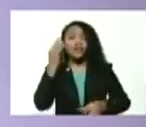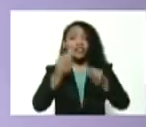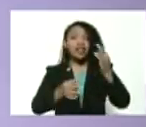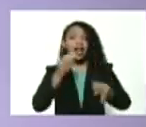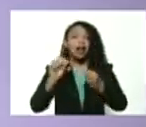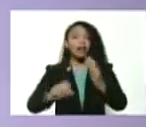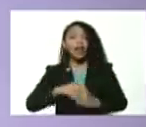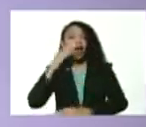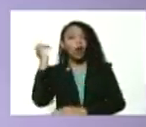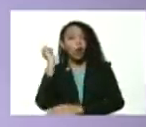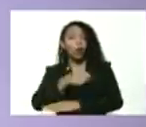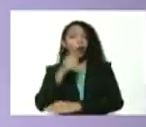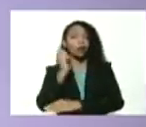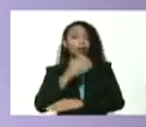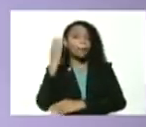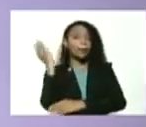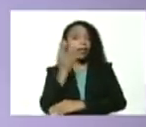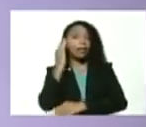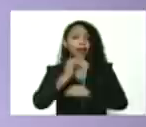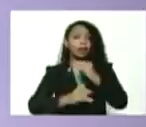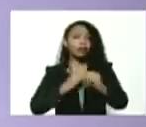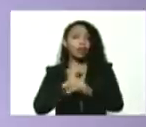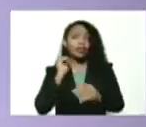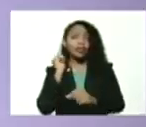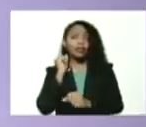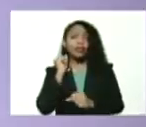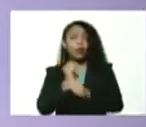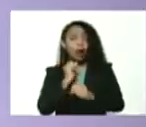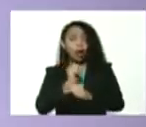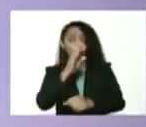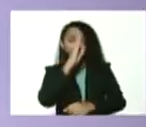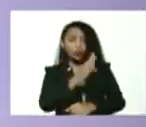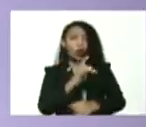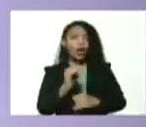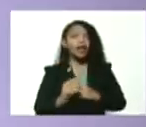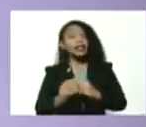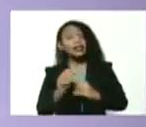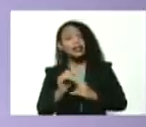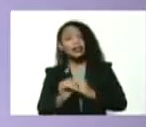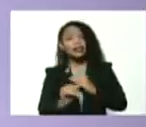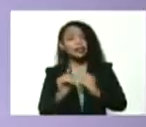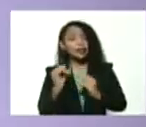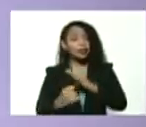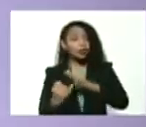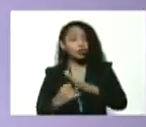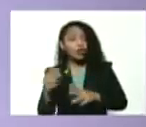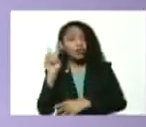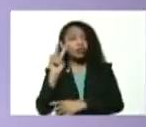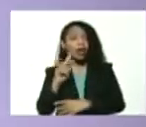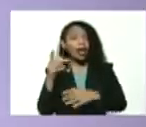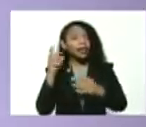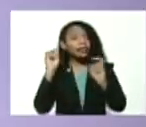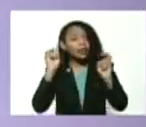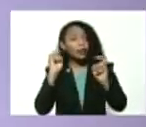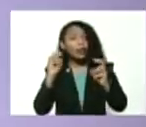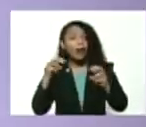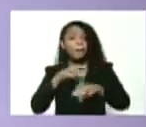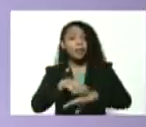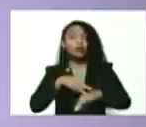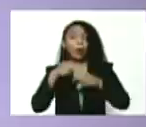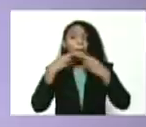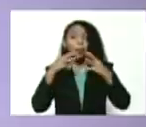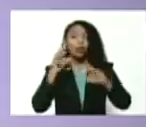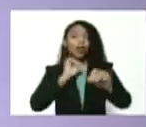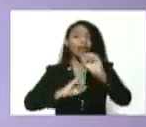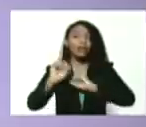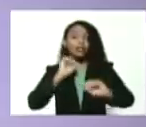Corte Penal Internacional a trabajar directamente con las instituciones venezolanas, en el caso del Ministerio Público, con la